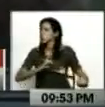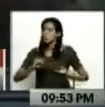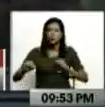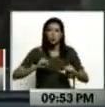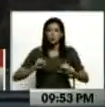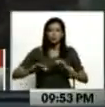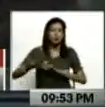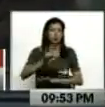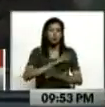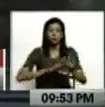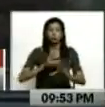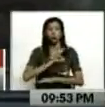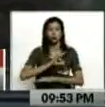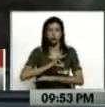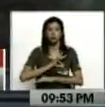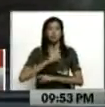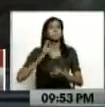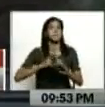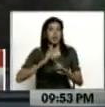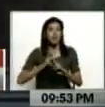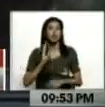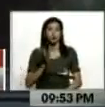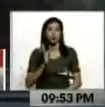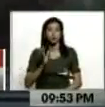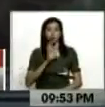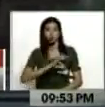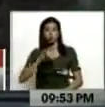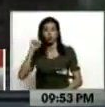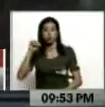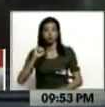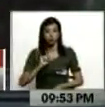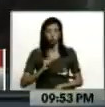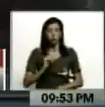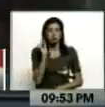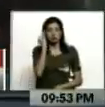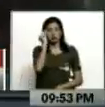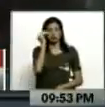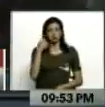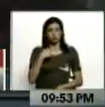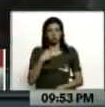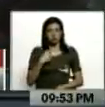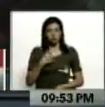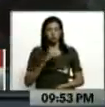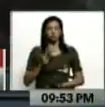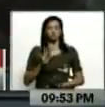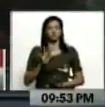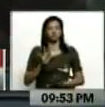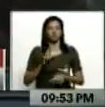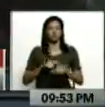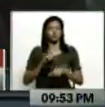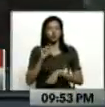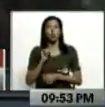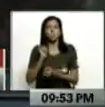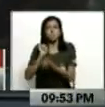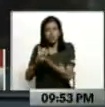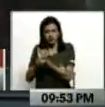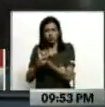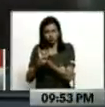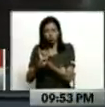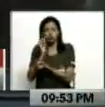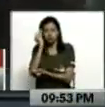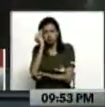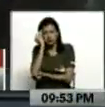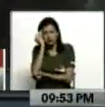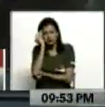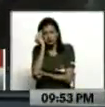hubo un gran sacudimiento que puso en riesgo el camino y yo llegué a pensar por algunas horas